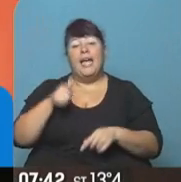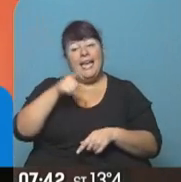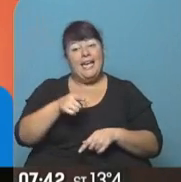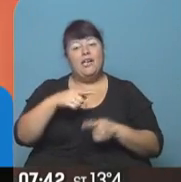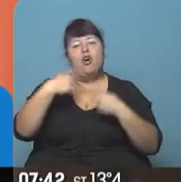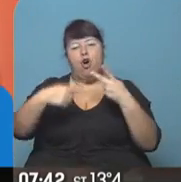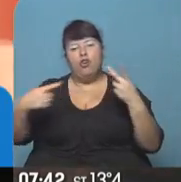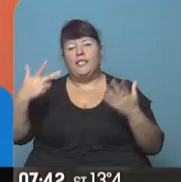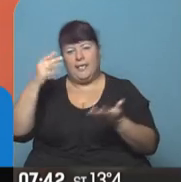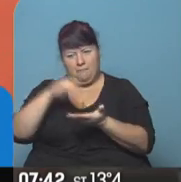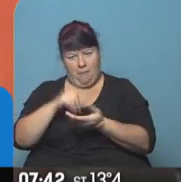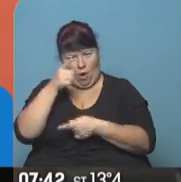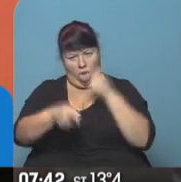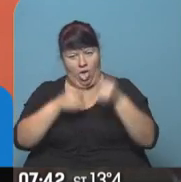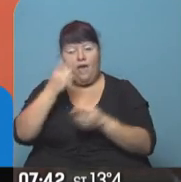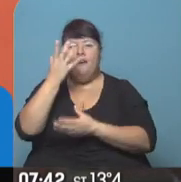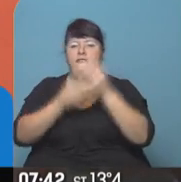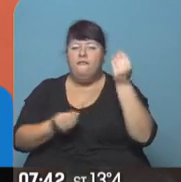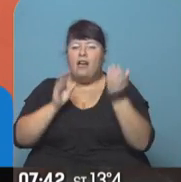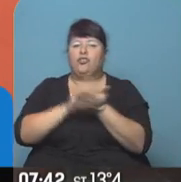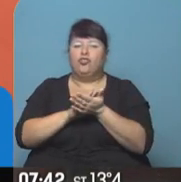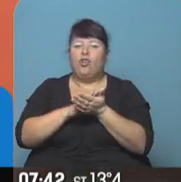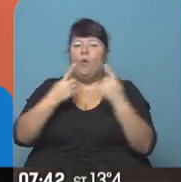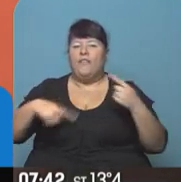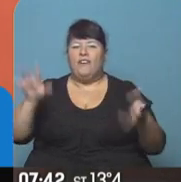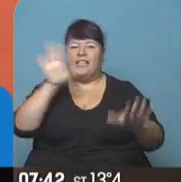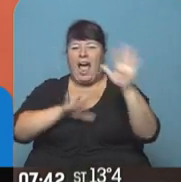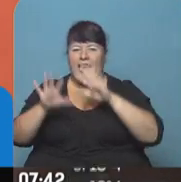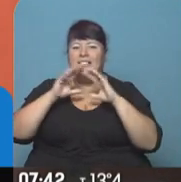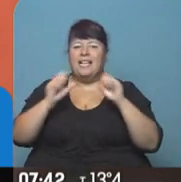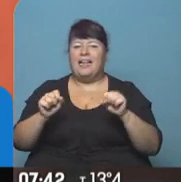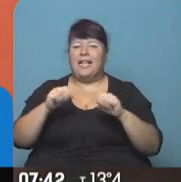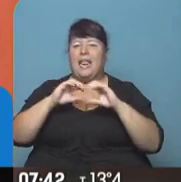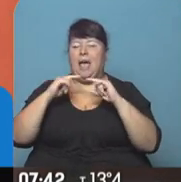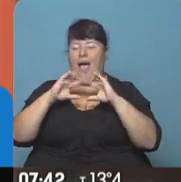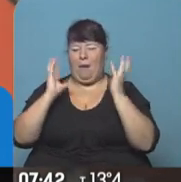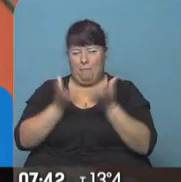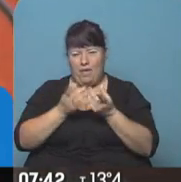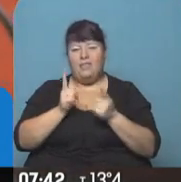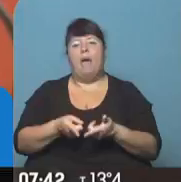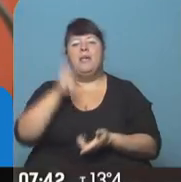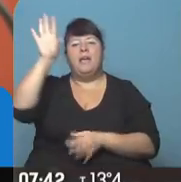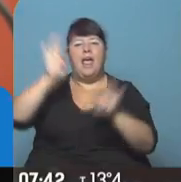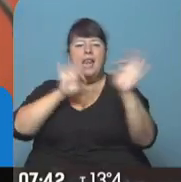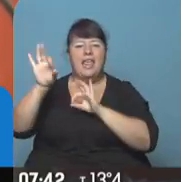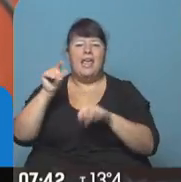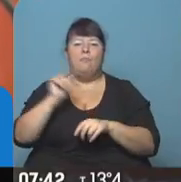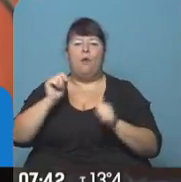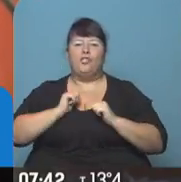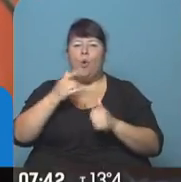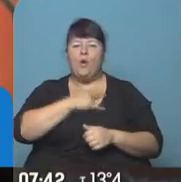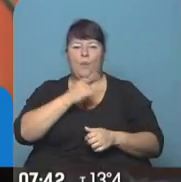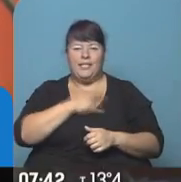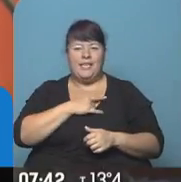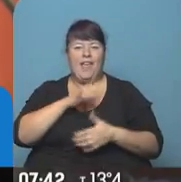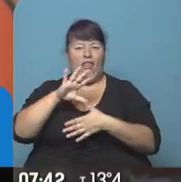ella otros 3 casos por irregularidades en una serie de refacciones en la Secretaría de Medio Ambiente y por la designación de pasantes en la Universidad